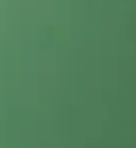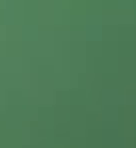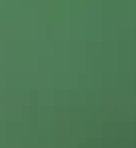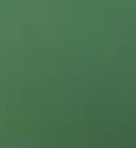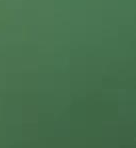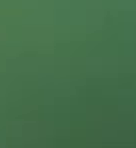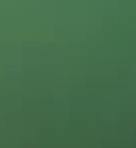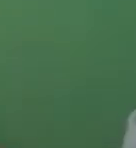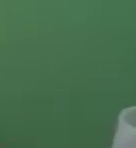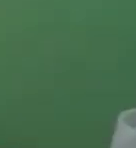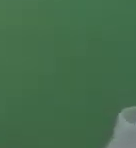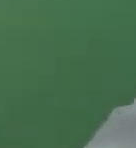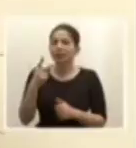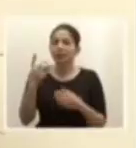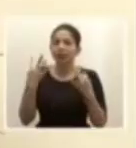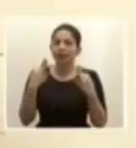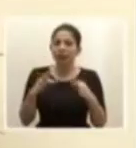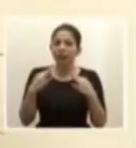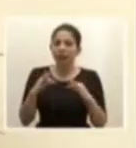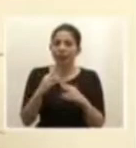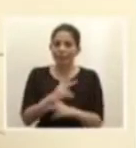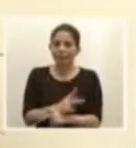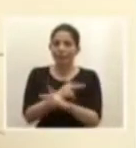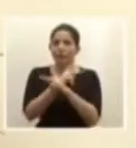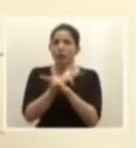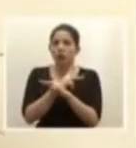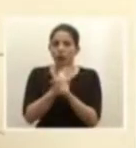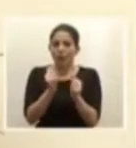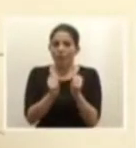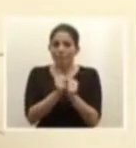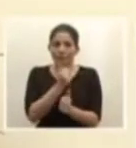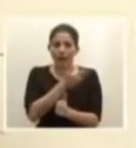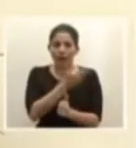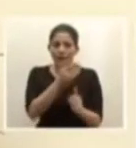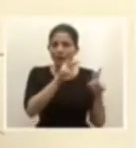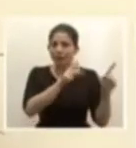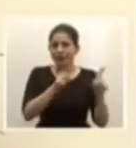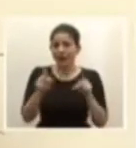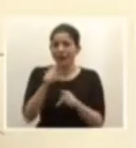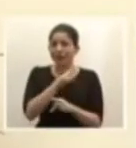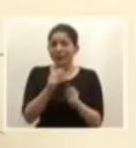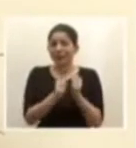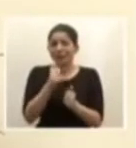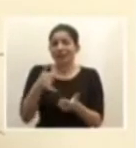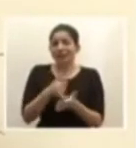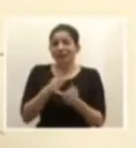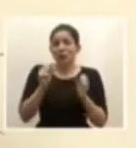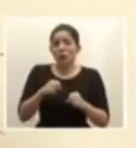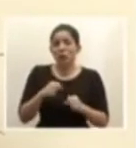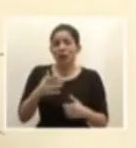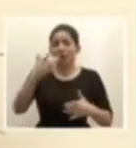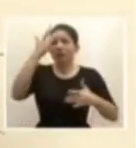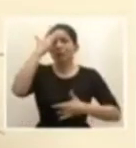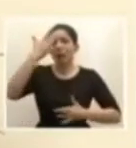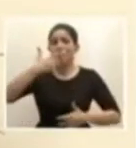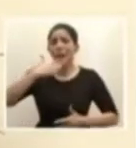estamos pues siempre tratando de proteger aún más a esa población, que son los más susceptibles de enfermar gravemente